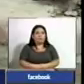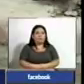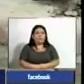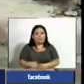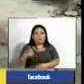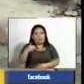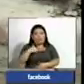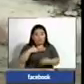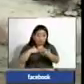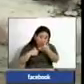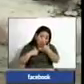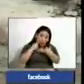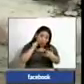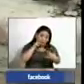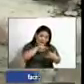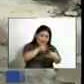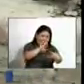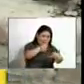Yo lo que tendría que hacer es